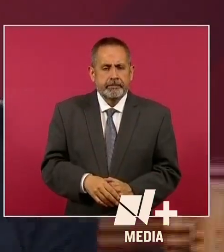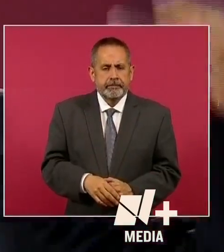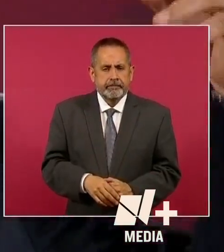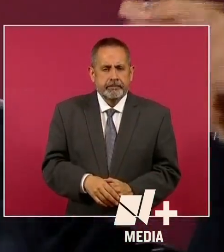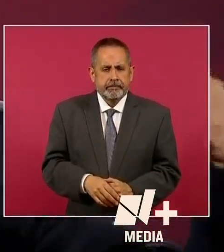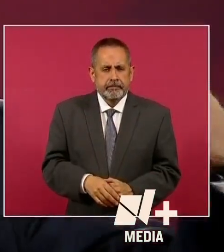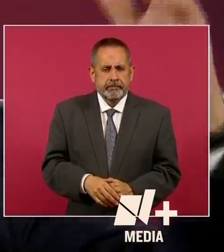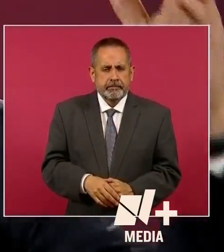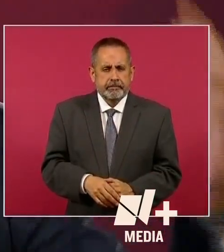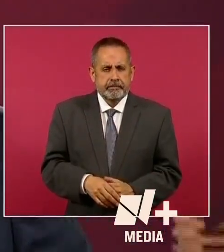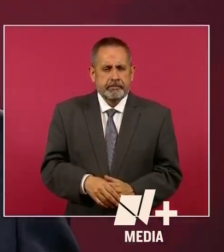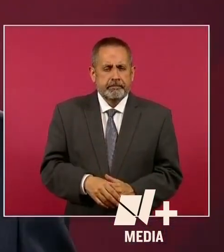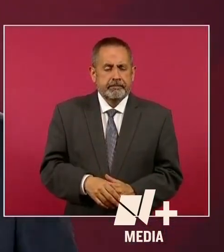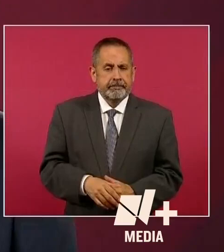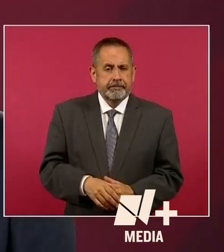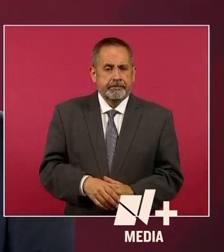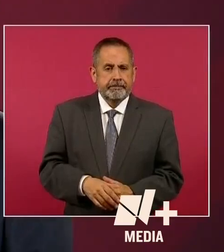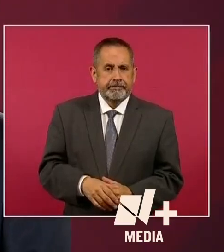Hay muchos